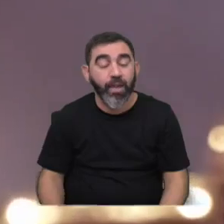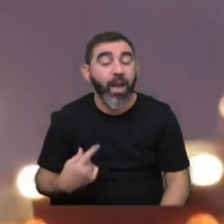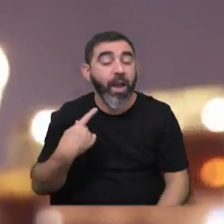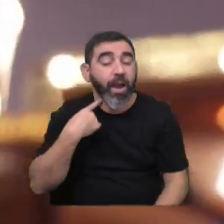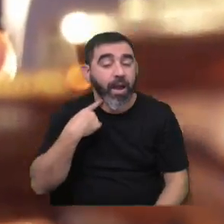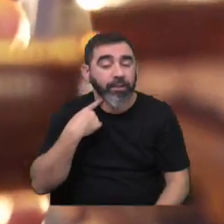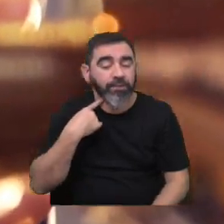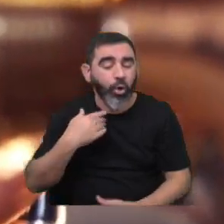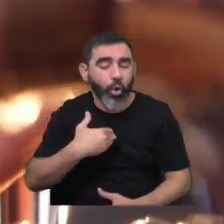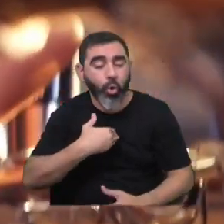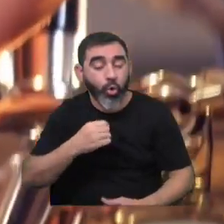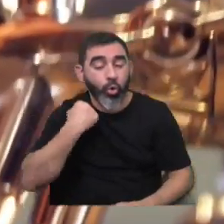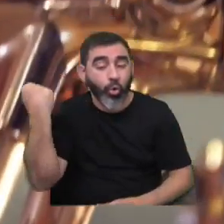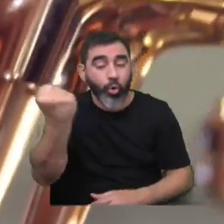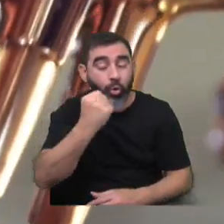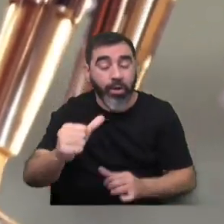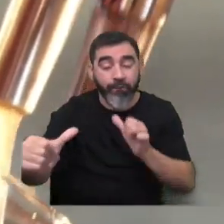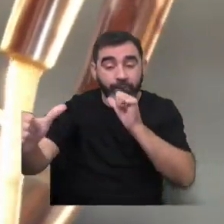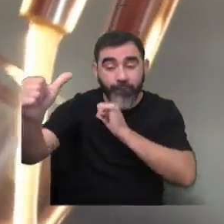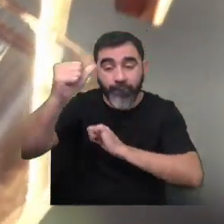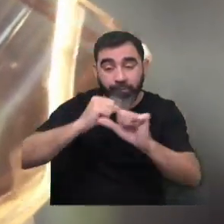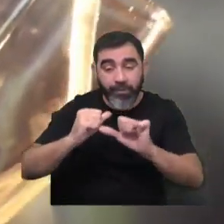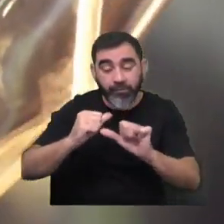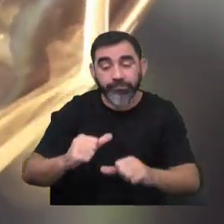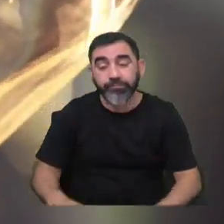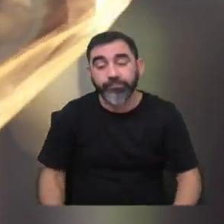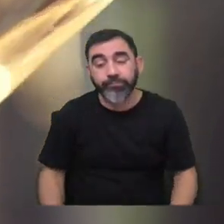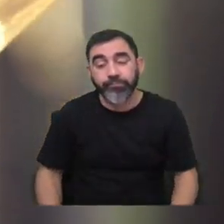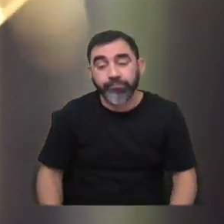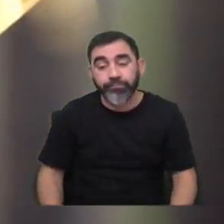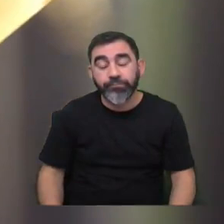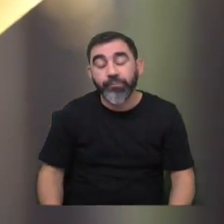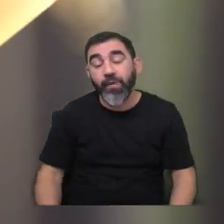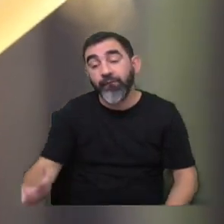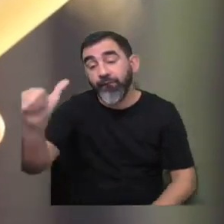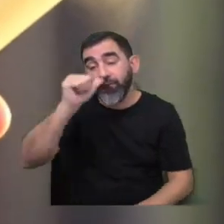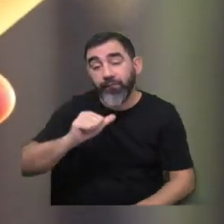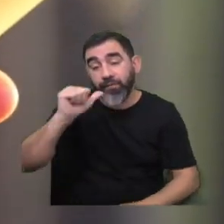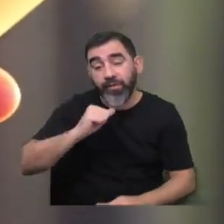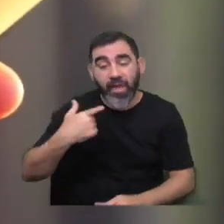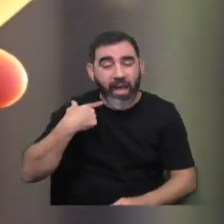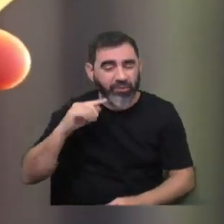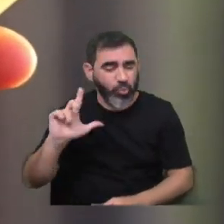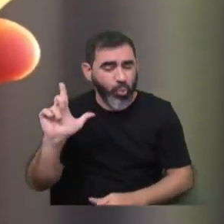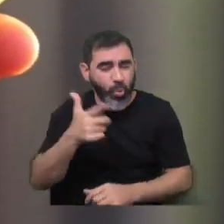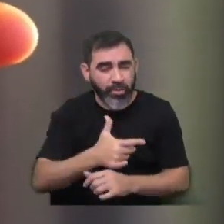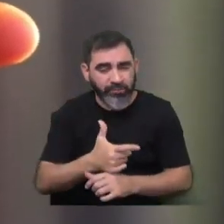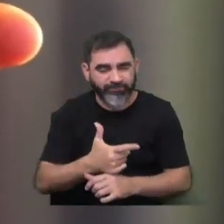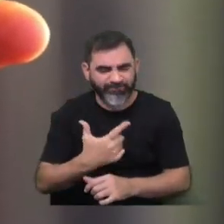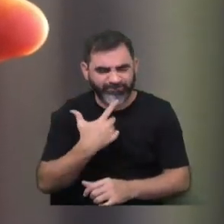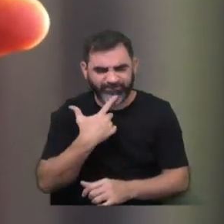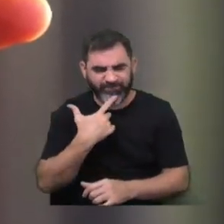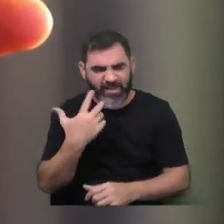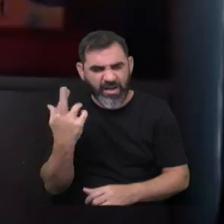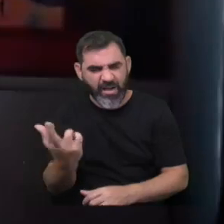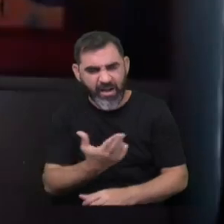tiene varias funciones importantes en las bebidas. Vieron que cuando tomamos una bebida que perdió el gas, se siente como más